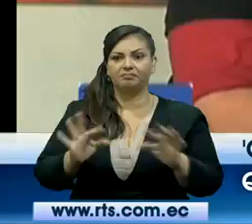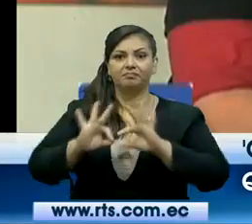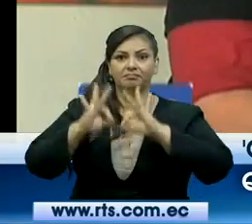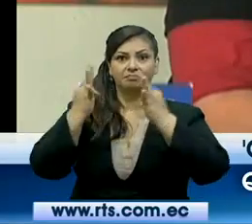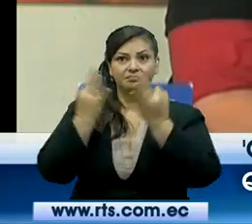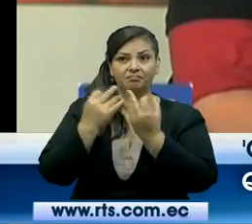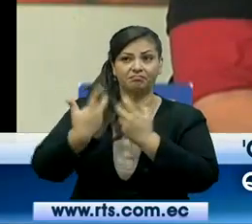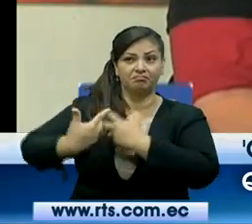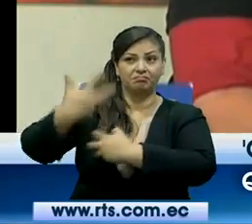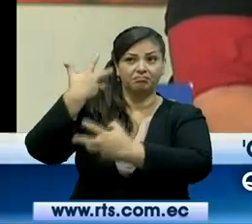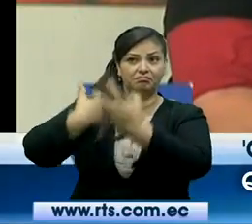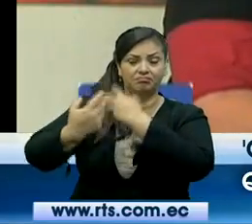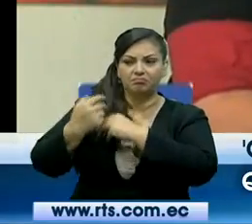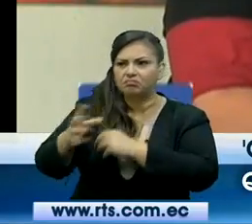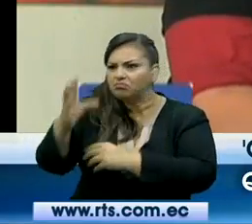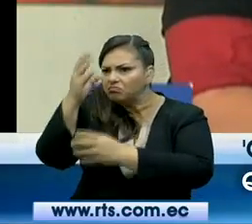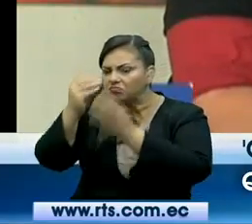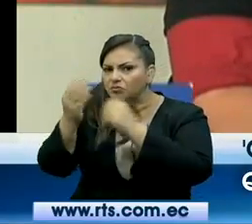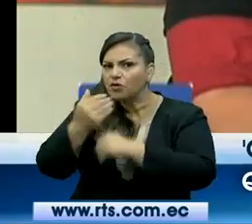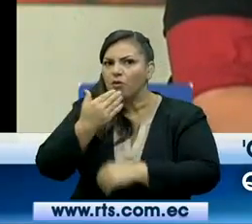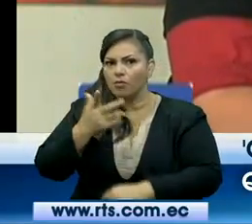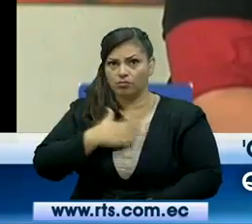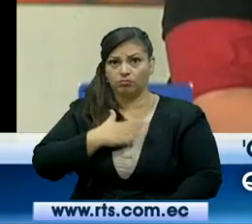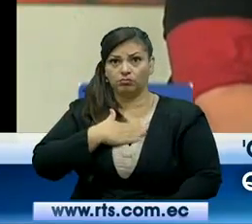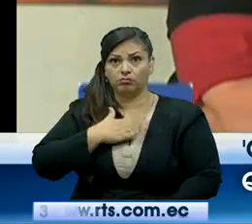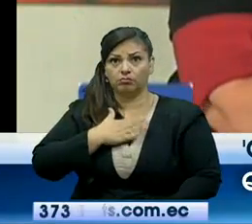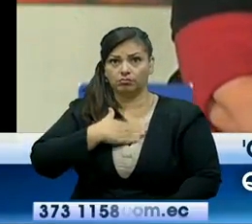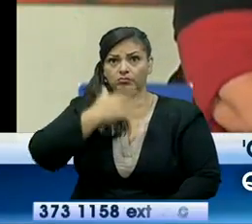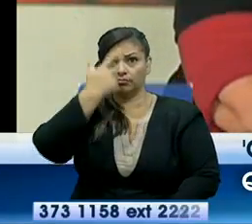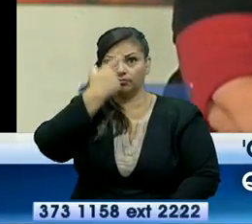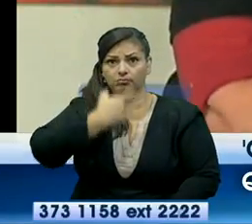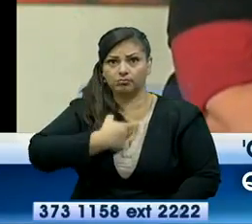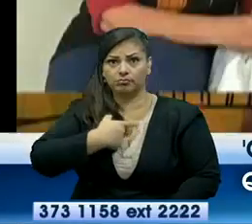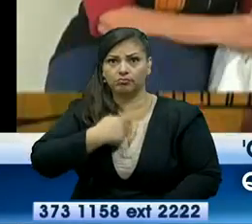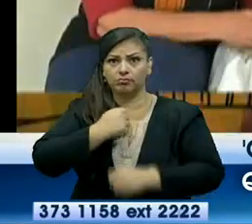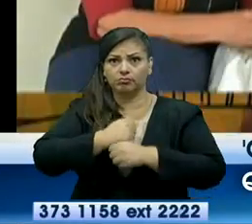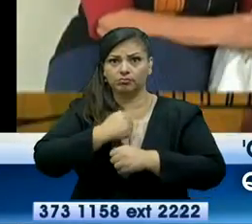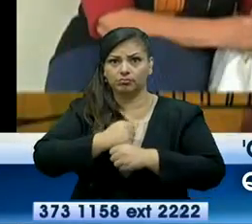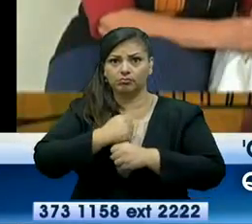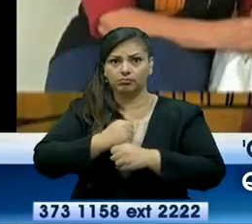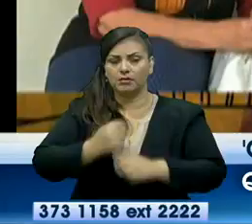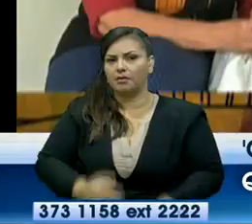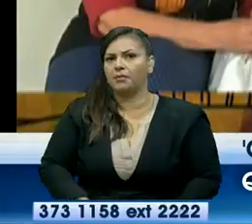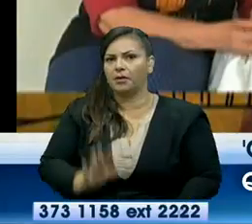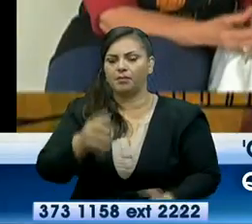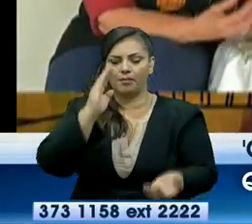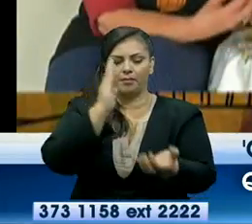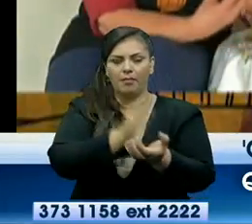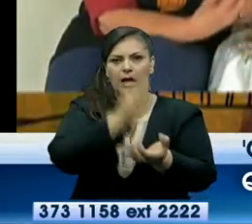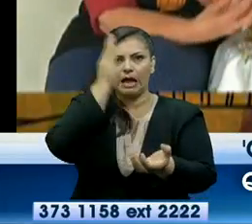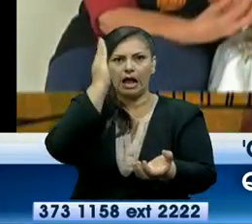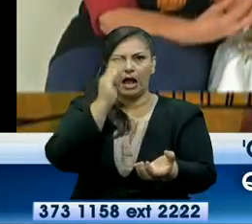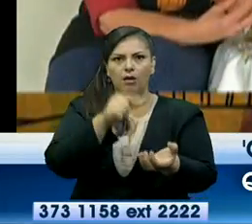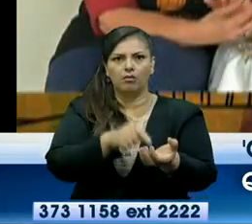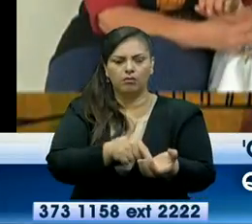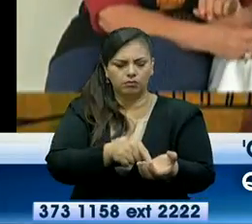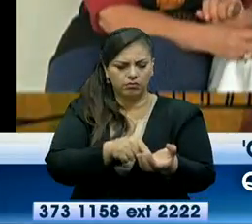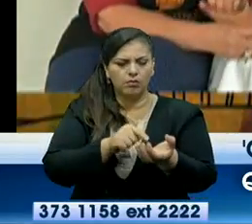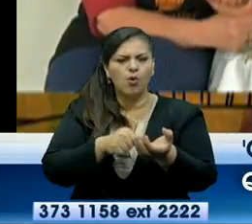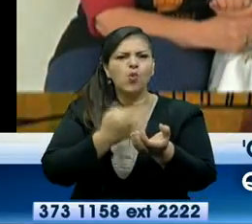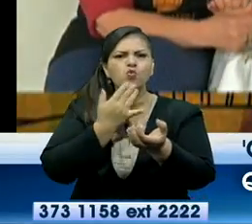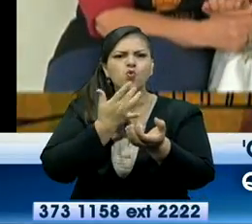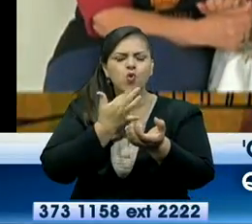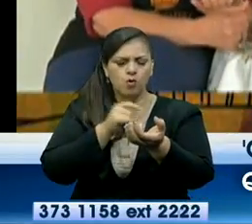tienen que ver un poco con mi trabajo de artista por ejemplo el saber por qué el tinte del cacao me cuando está fresco